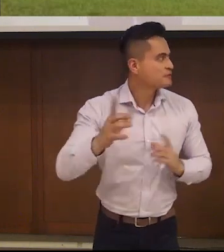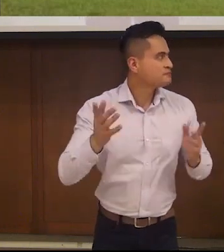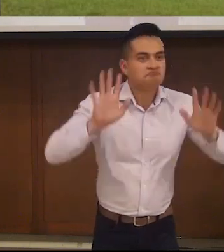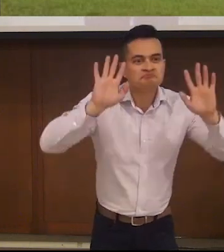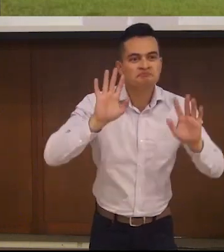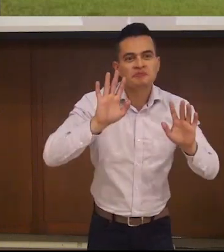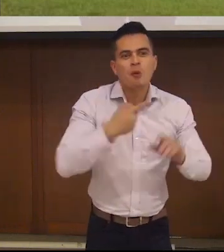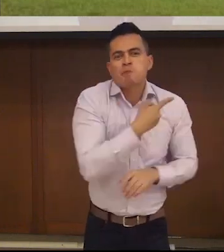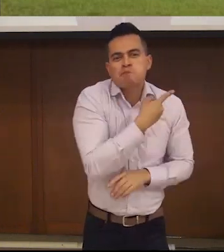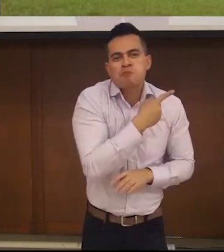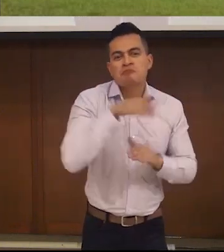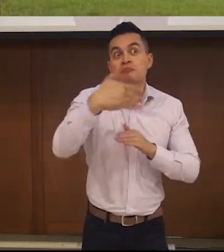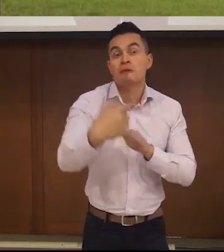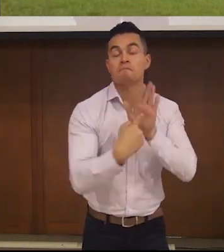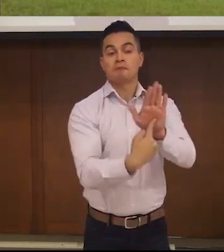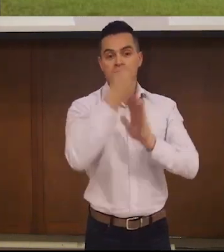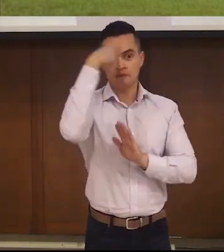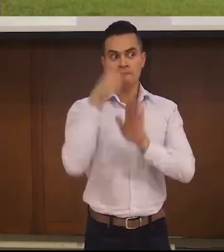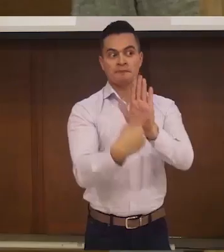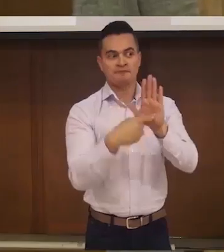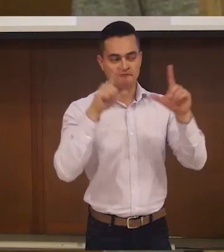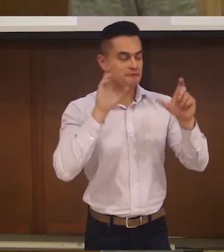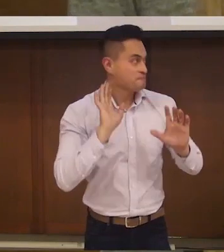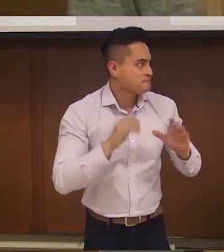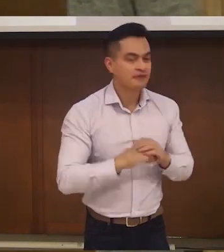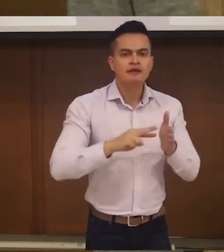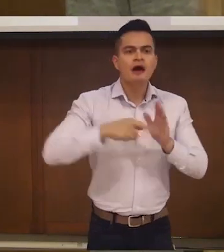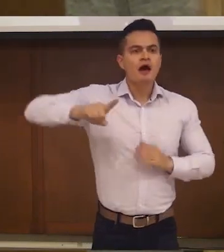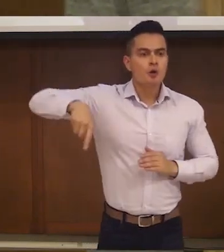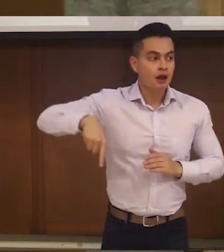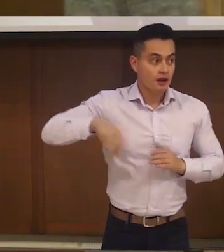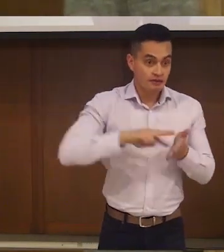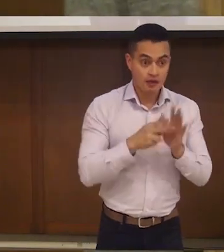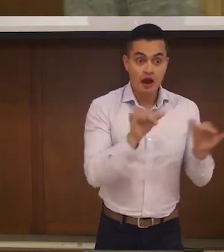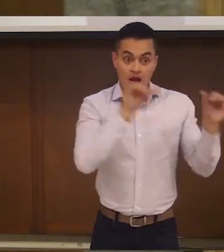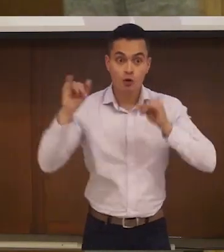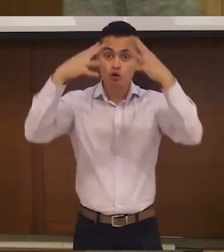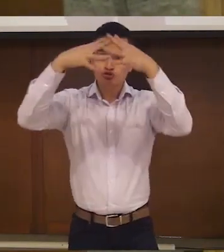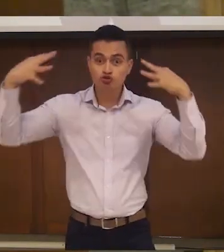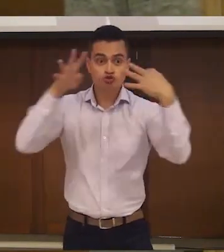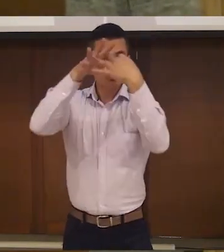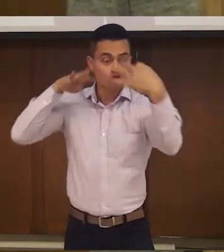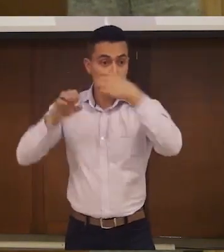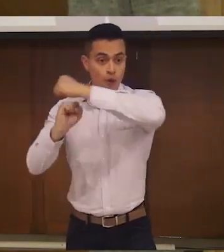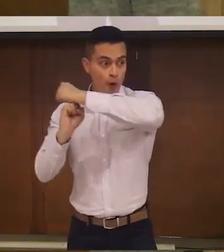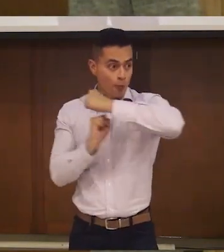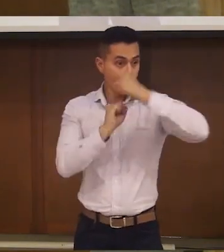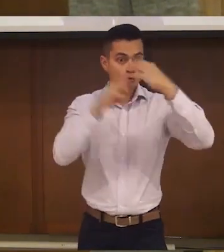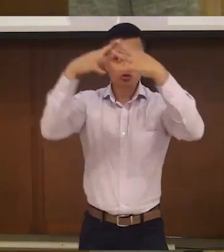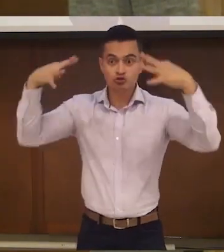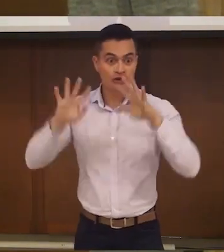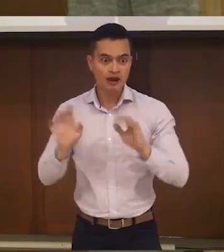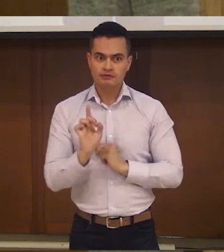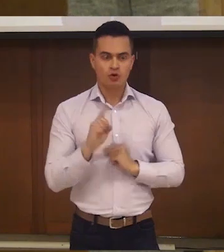No, pero seguramente va a aparecer después. Esa, que es una escuelita que no es un kiosco. Entonces yo me agarré de esa